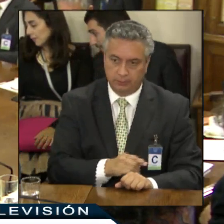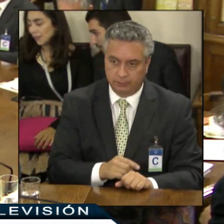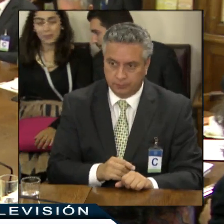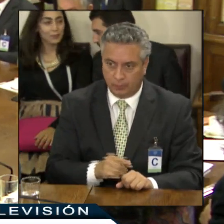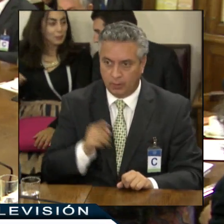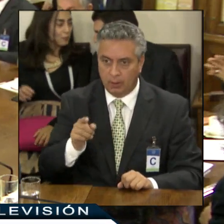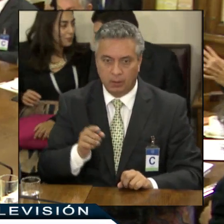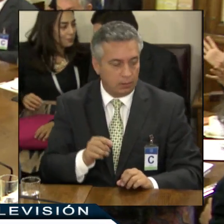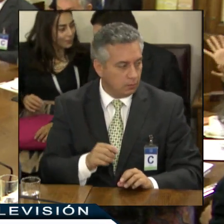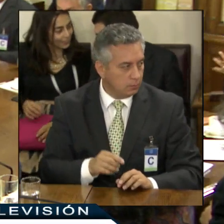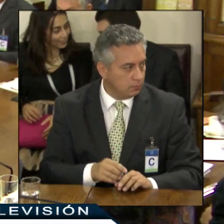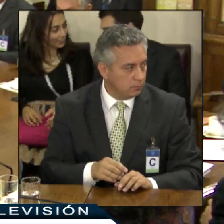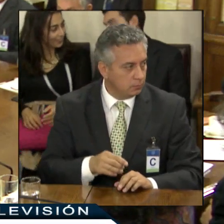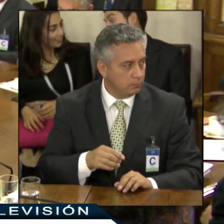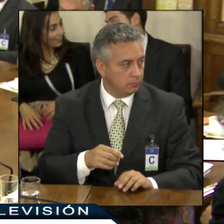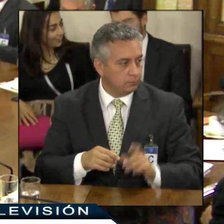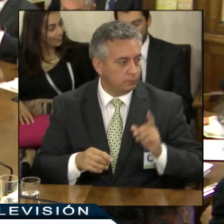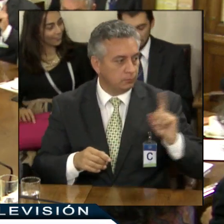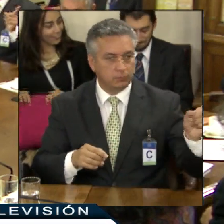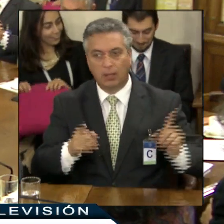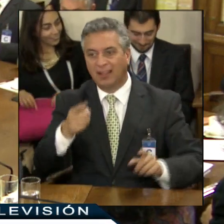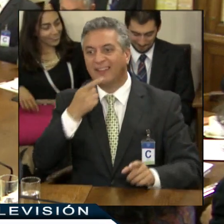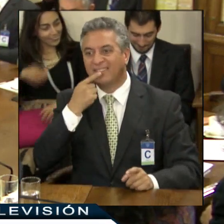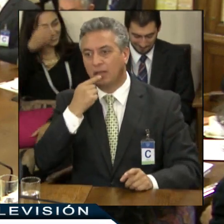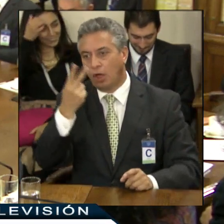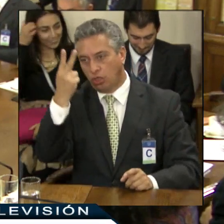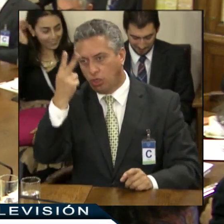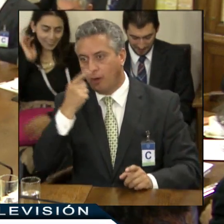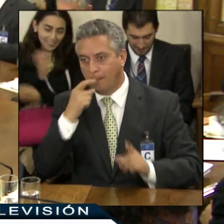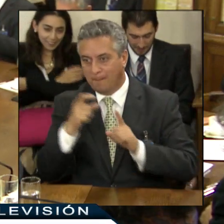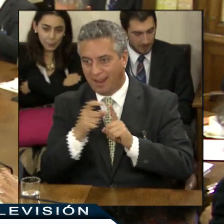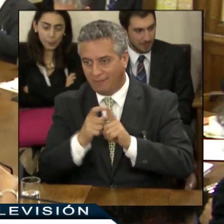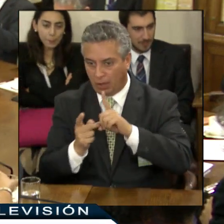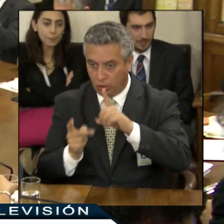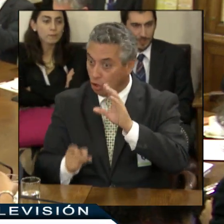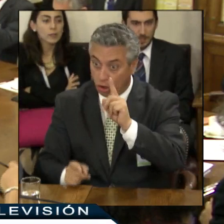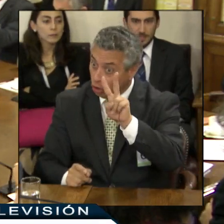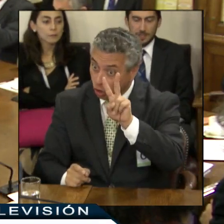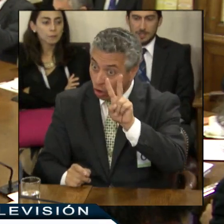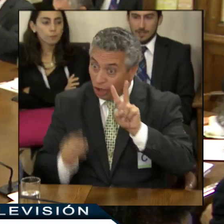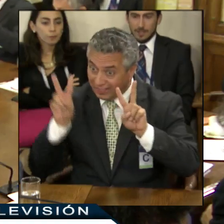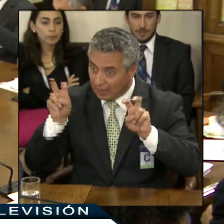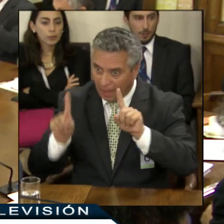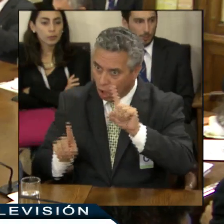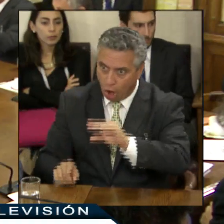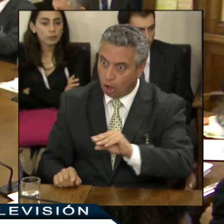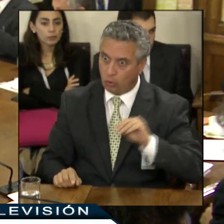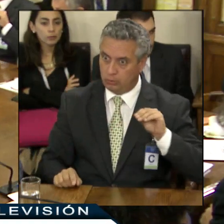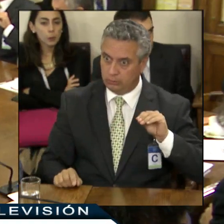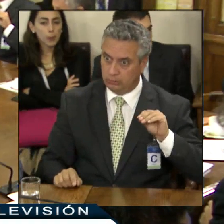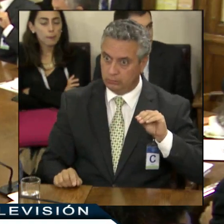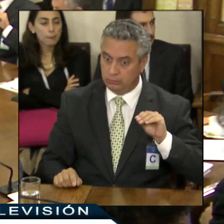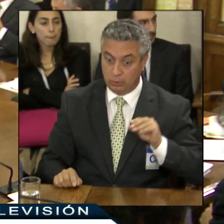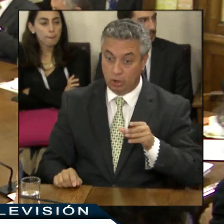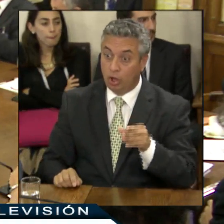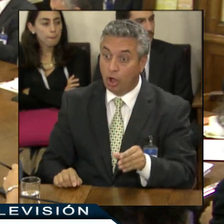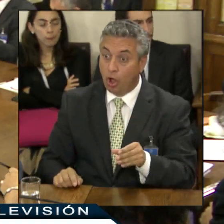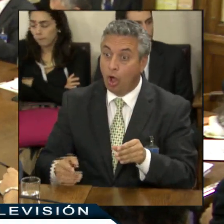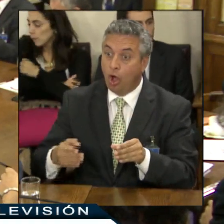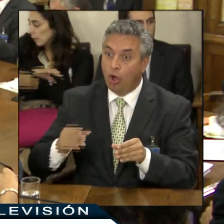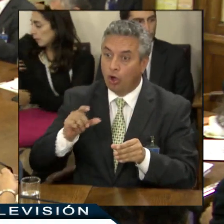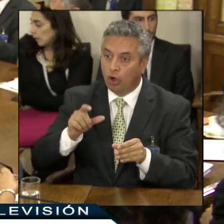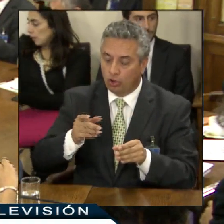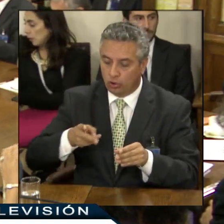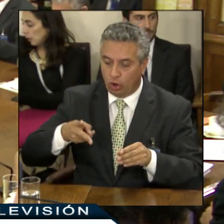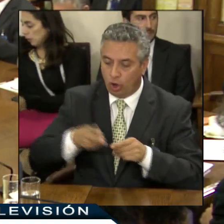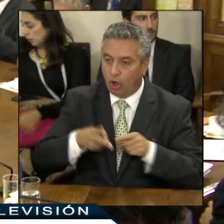p Alejandra que retire dos palabras retire dos conceptos que no corresponden poner cortapisa Y ser